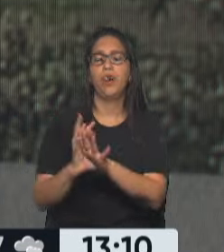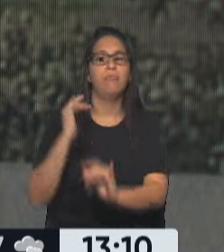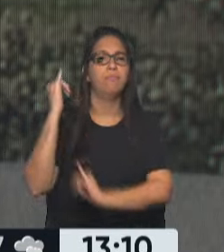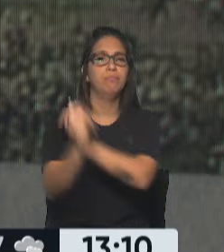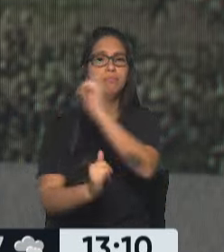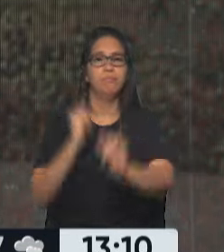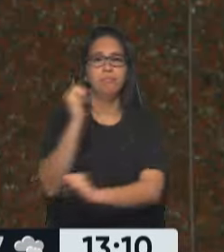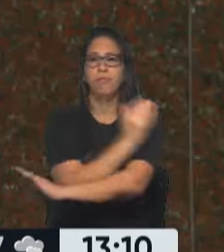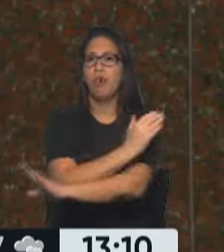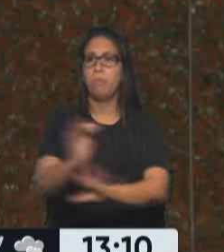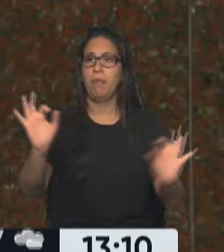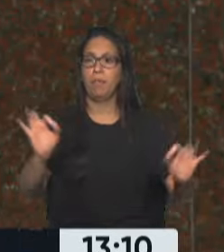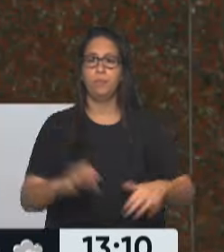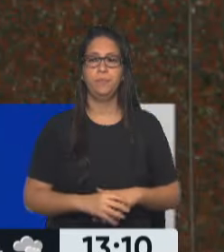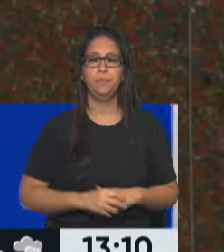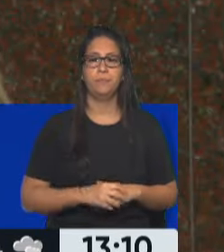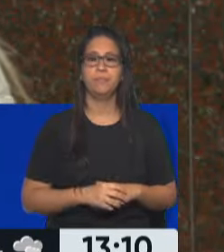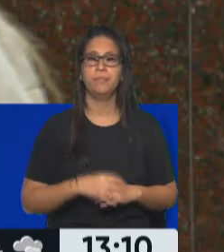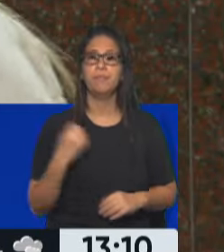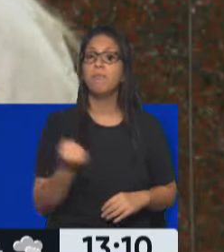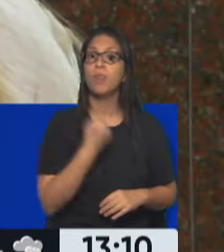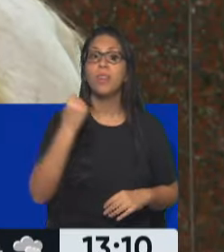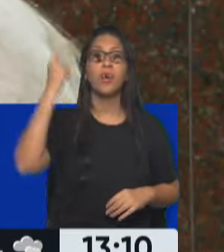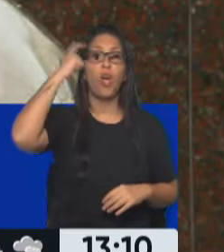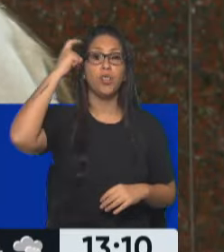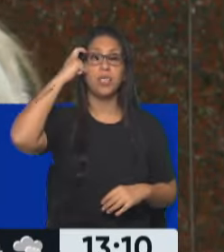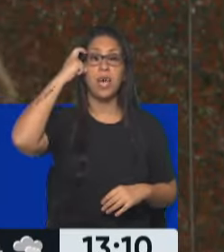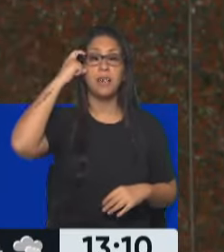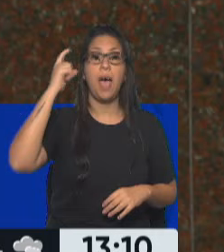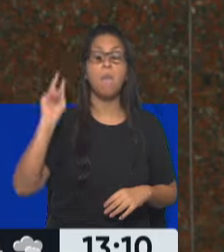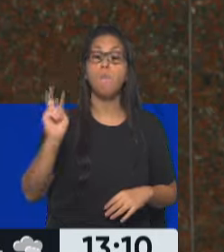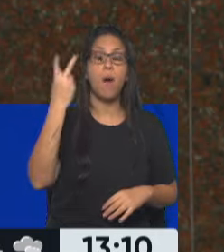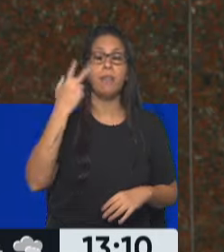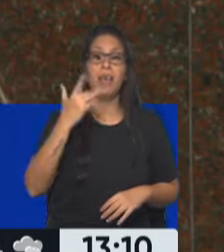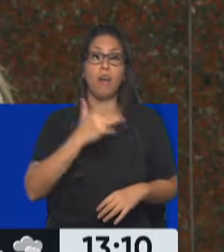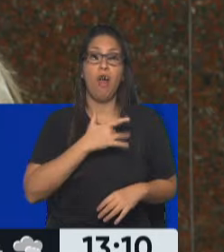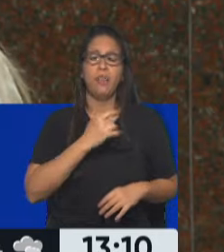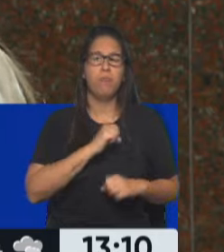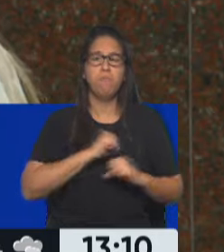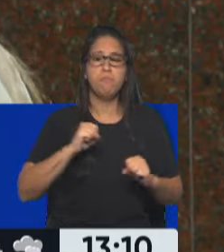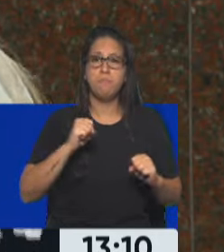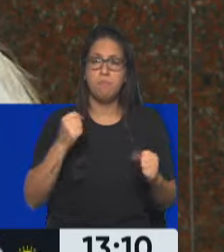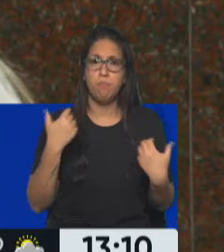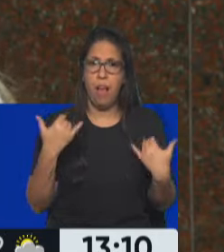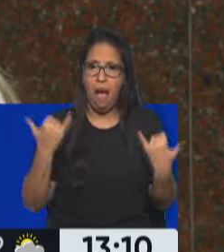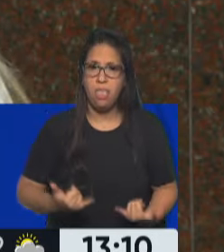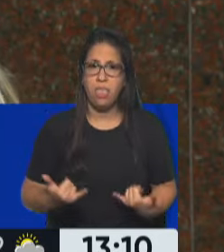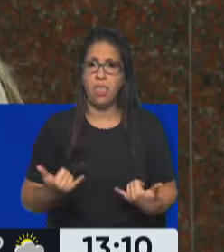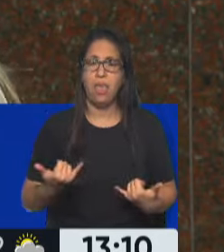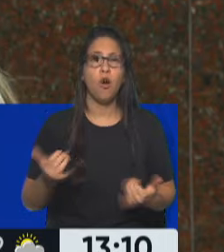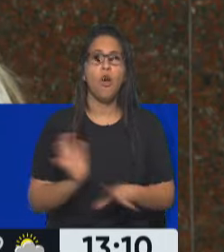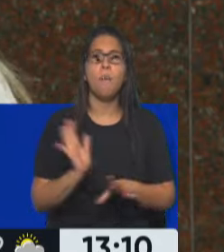las respuestas es muy importante ser conscientes que existe la muerte súbita cardíaca que es aquella muerte súbita